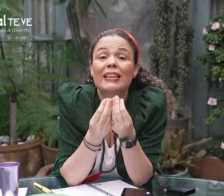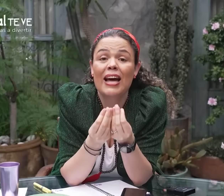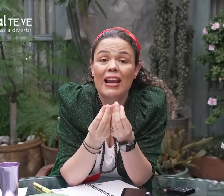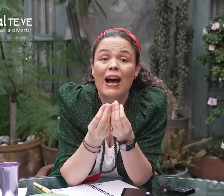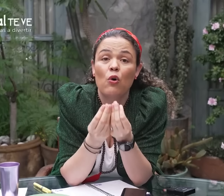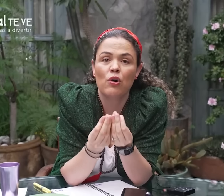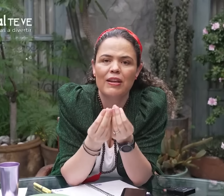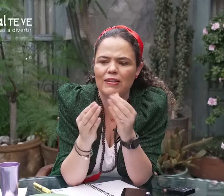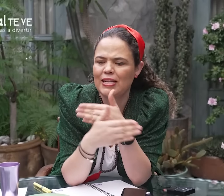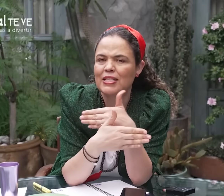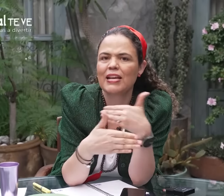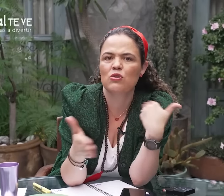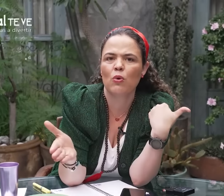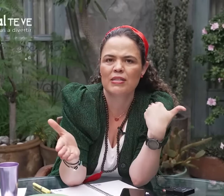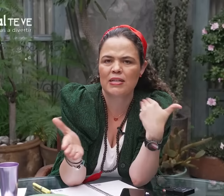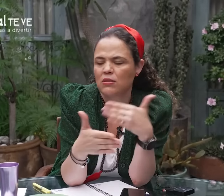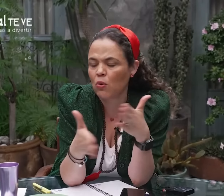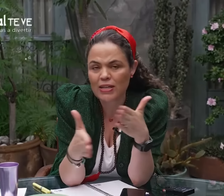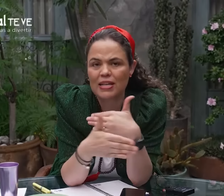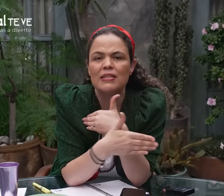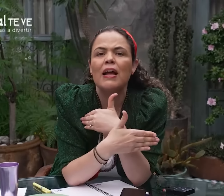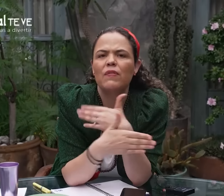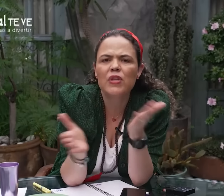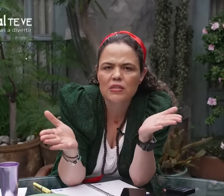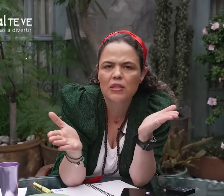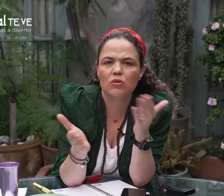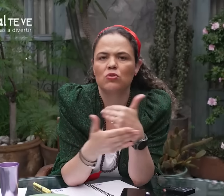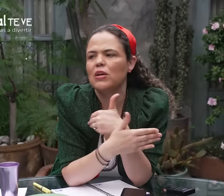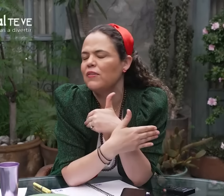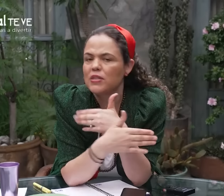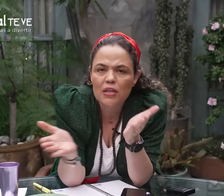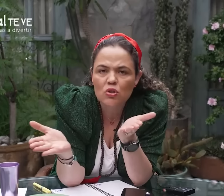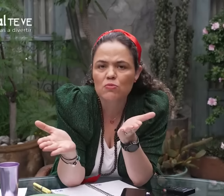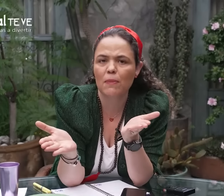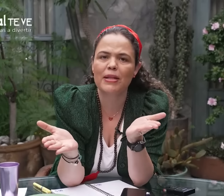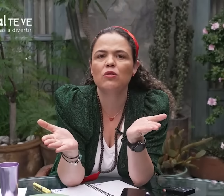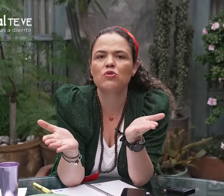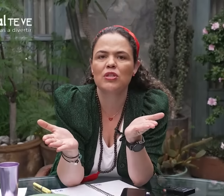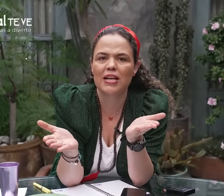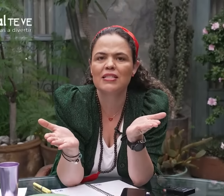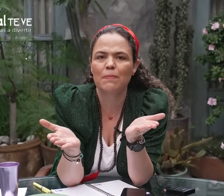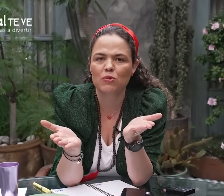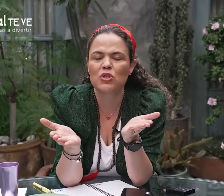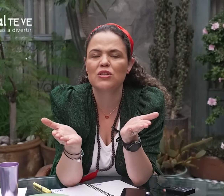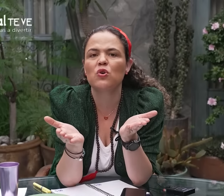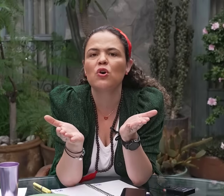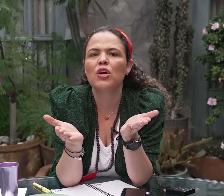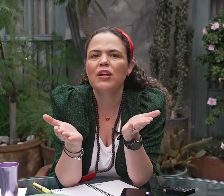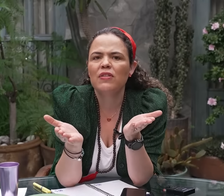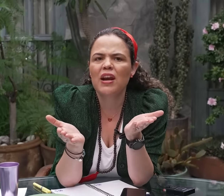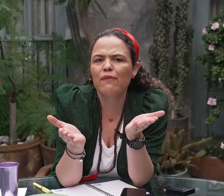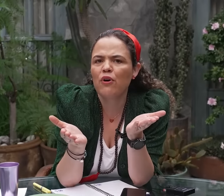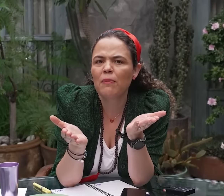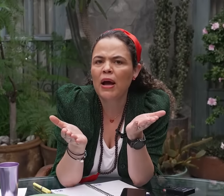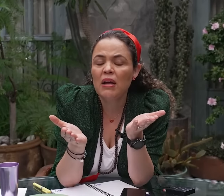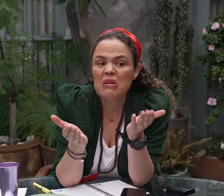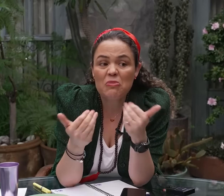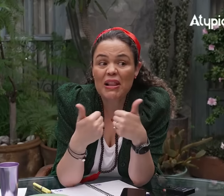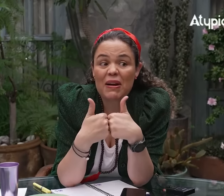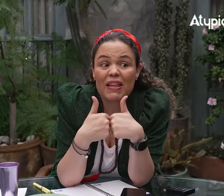desacatar la orden de seis jueces juezas distintos en distintos momentos de este proceso de